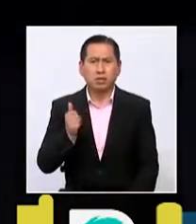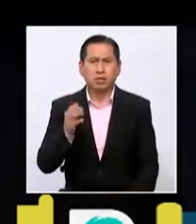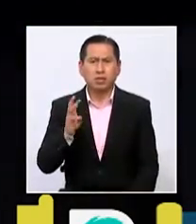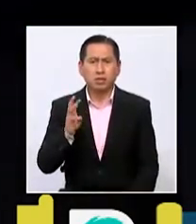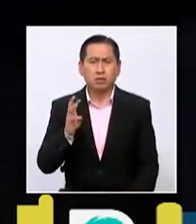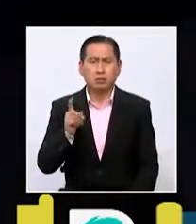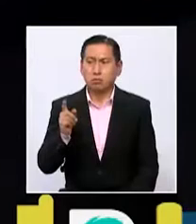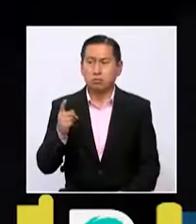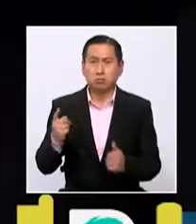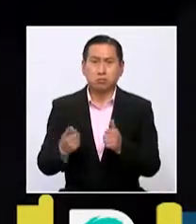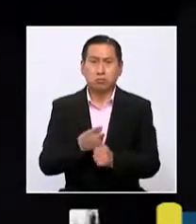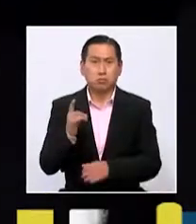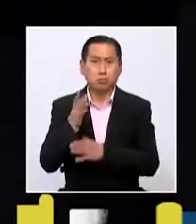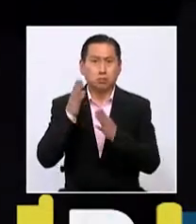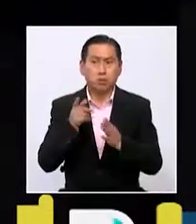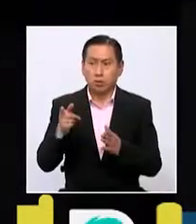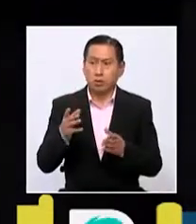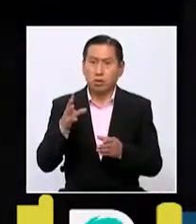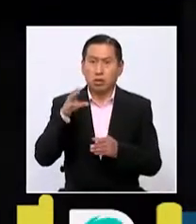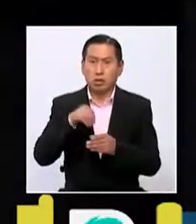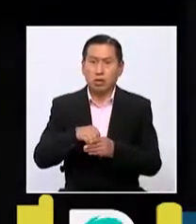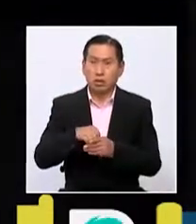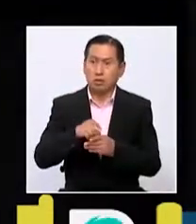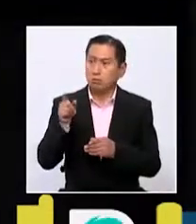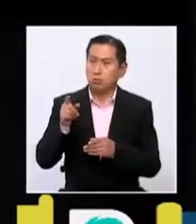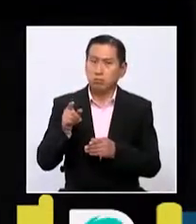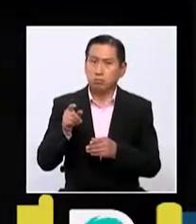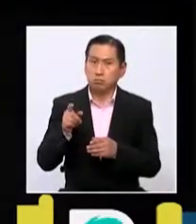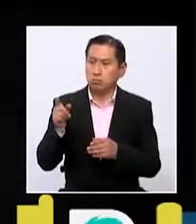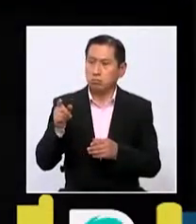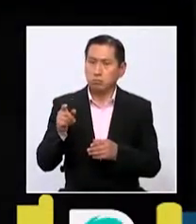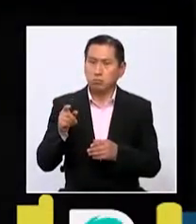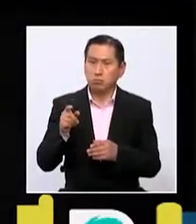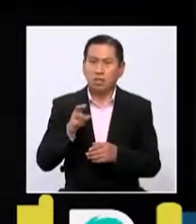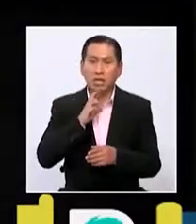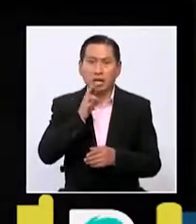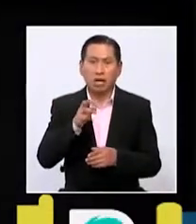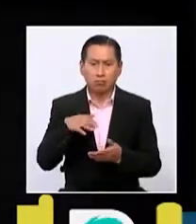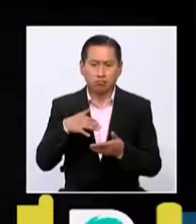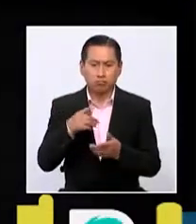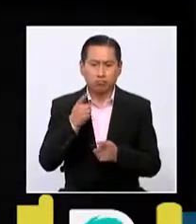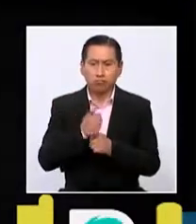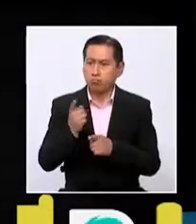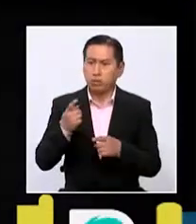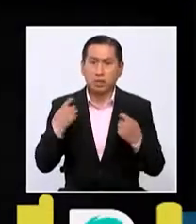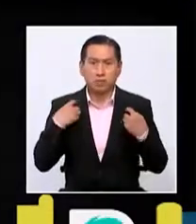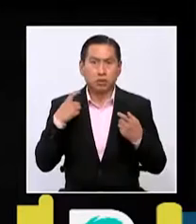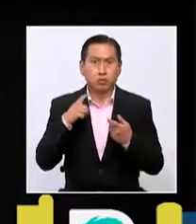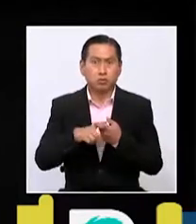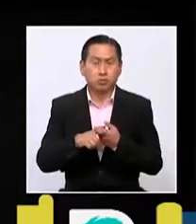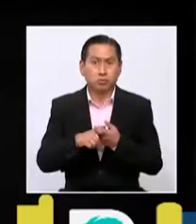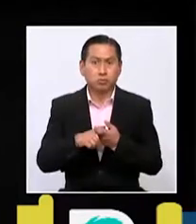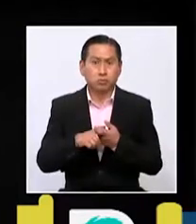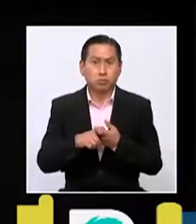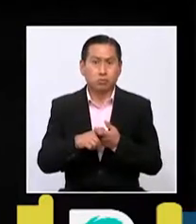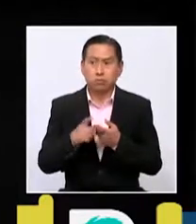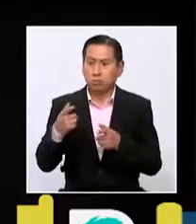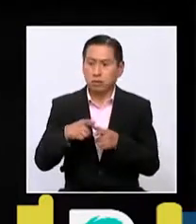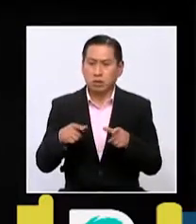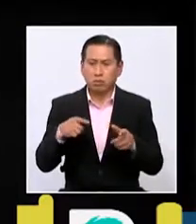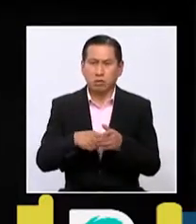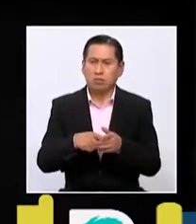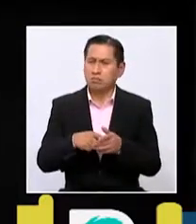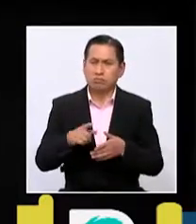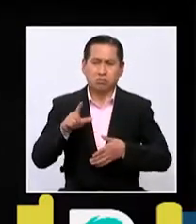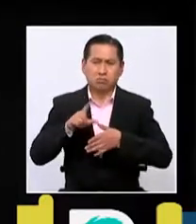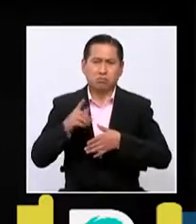primer boliviano en pertenecer a la Real Academia Española, perteneció a la Academia de Lenguas de casi toda